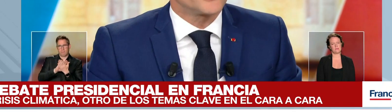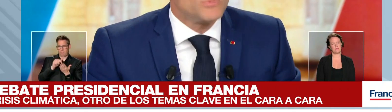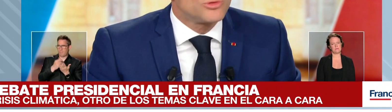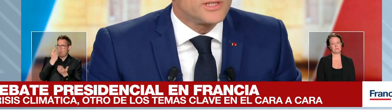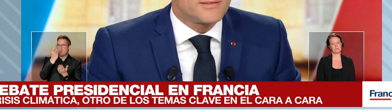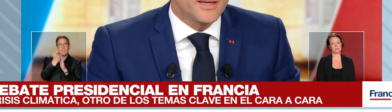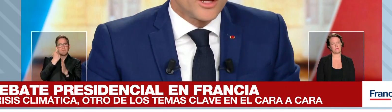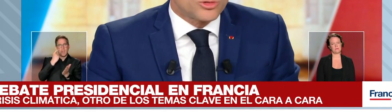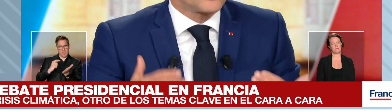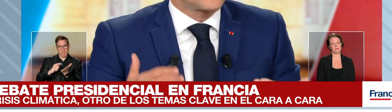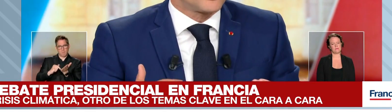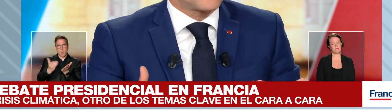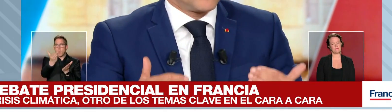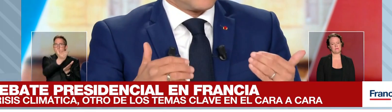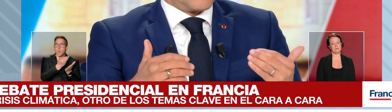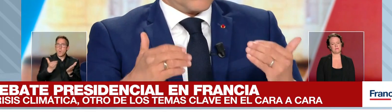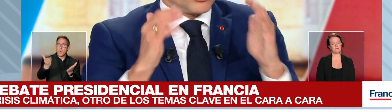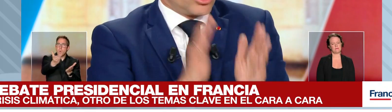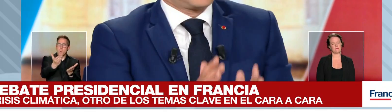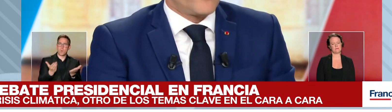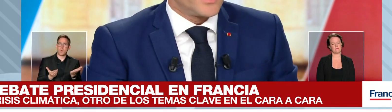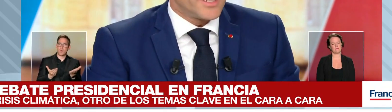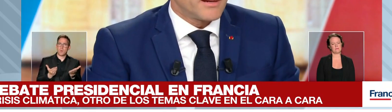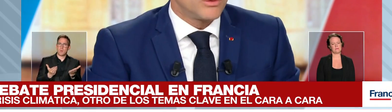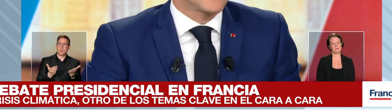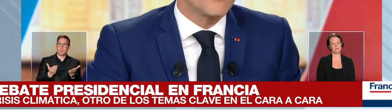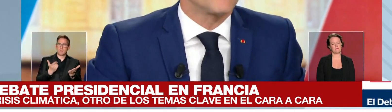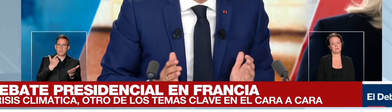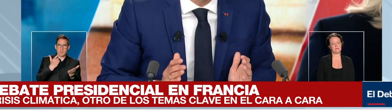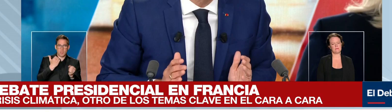el dinero de los contribuyentes podría ser mejor utilizado.